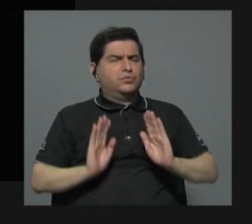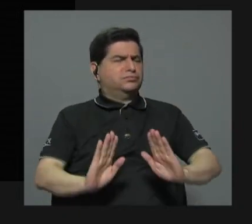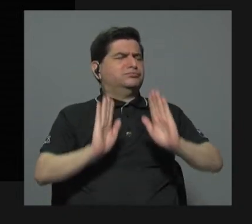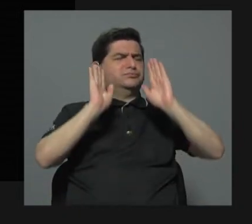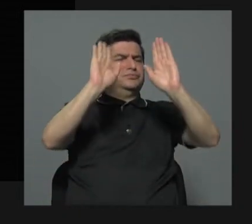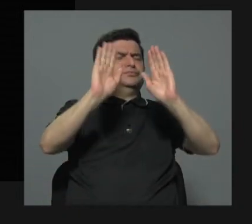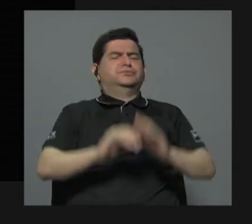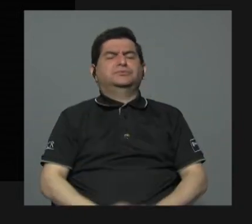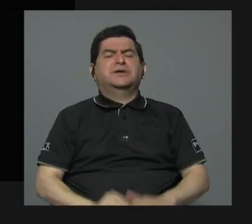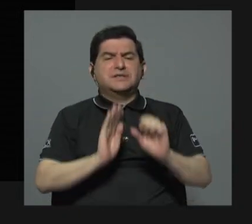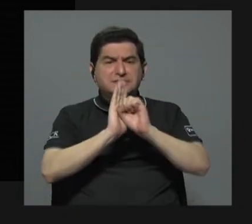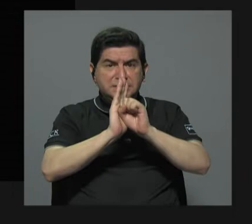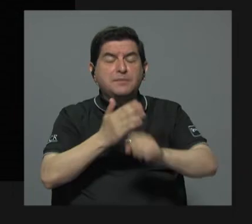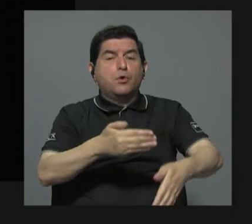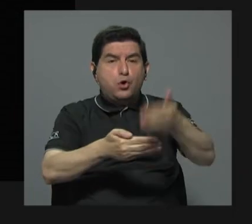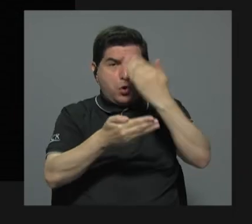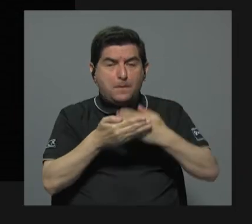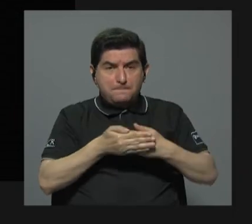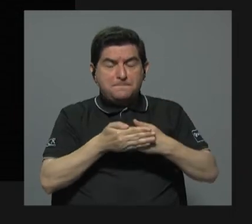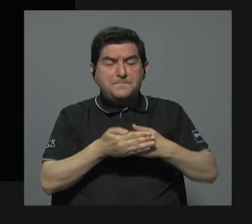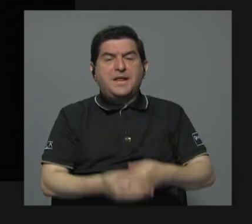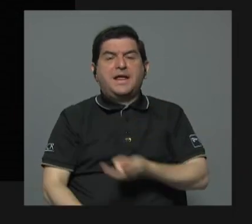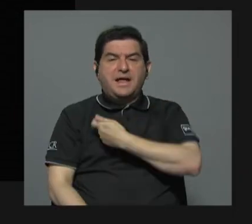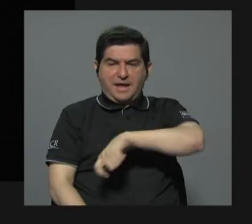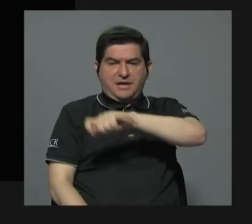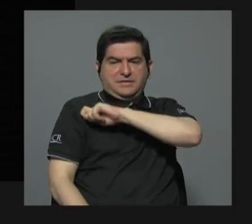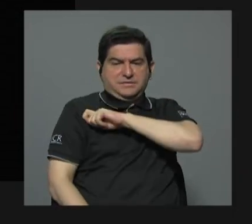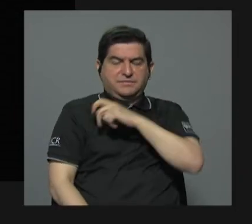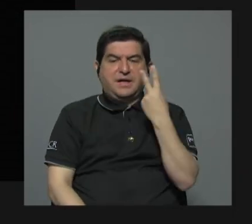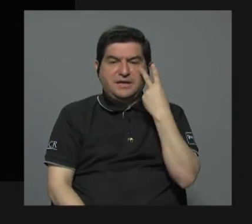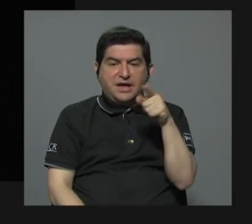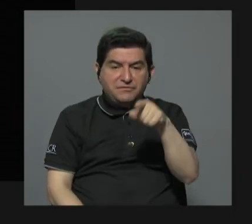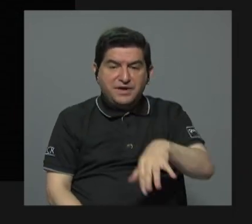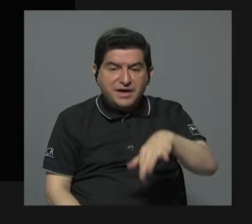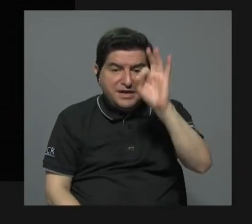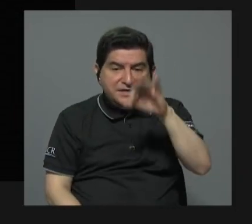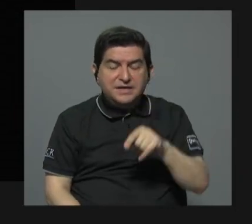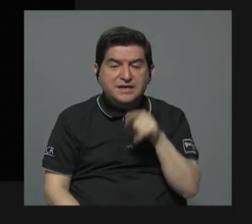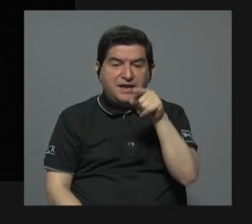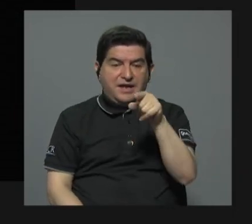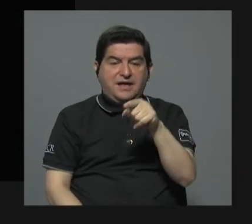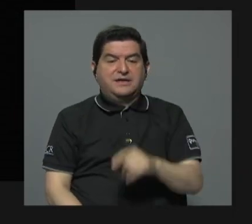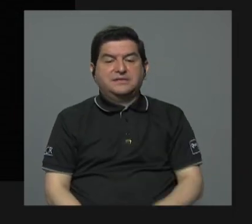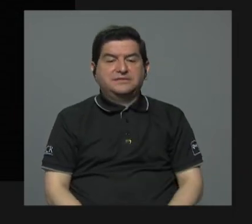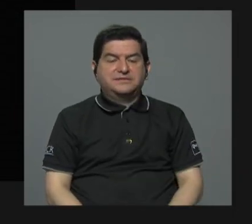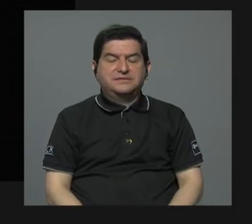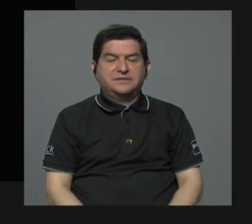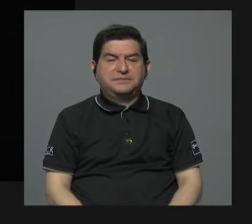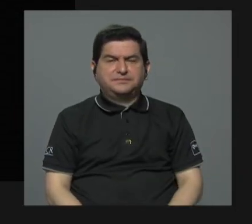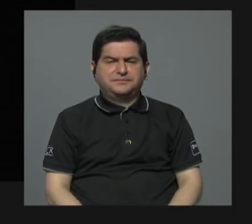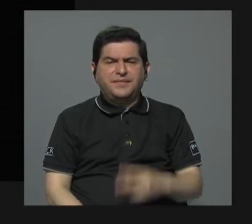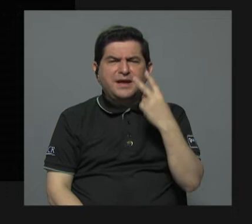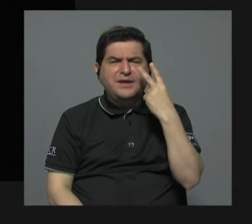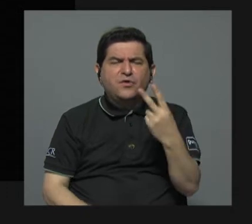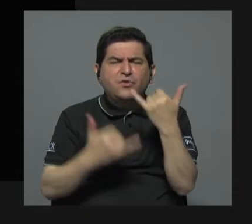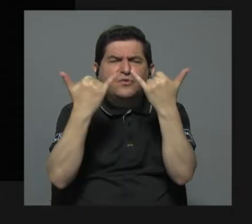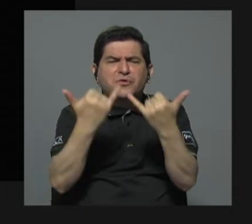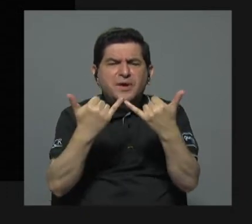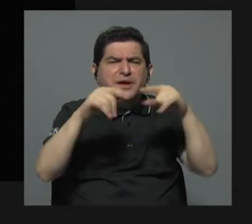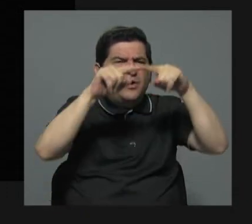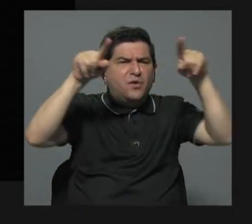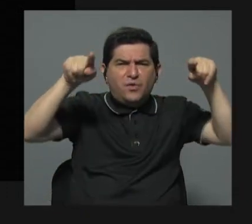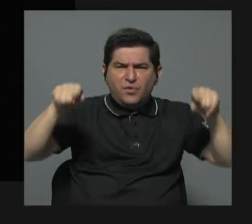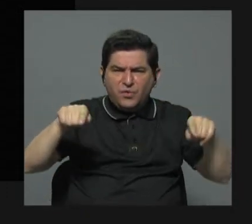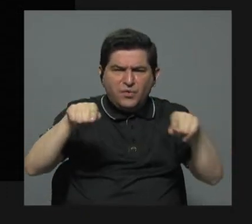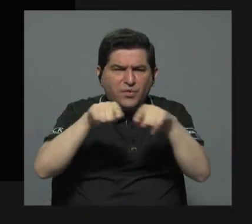a iconografía prehispánica. Es lo que estamos viendo, por ejemplo, he seleccionado este cuartel, donde lo que estamos observando